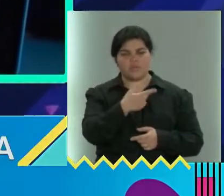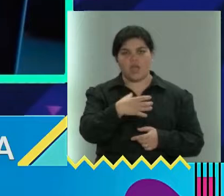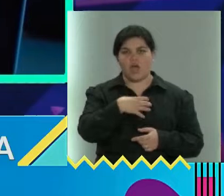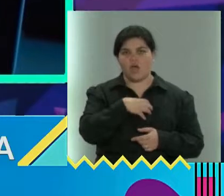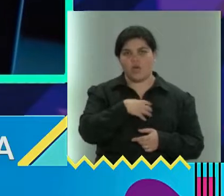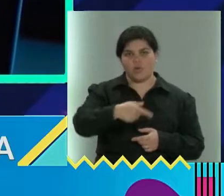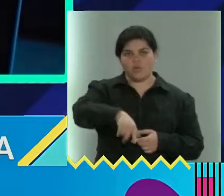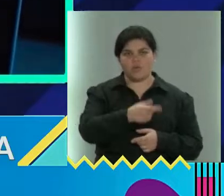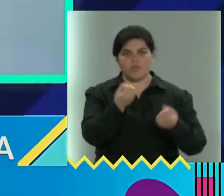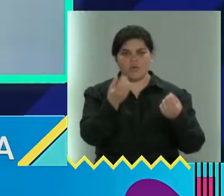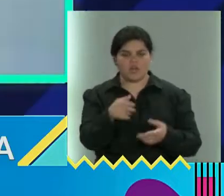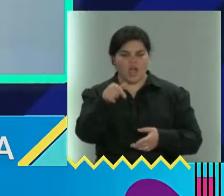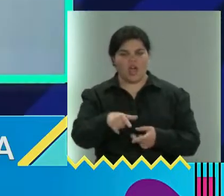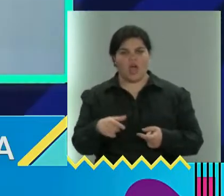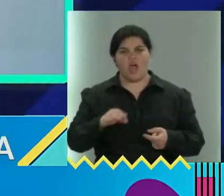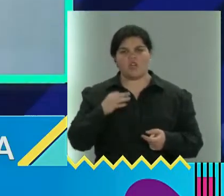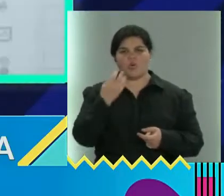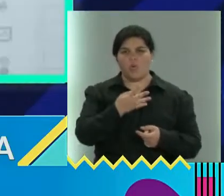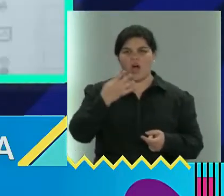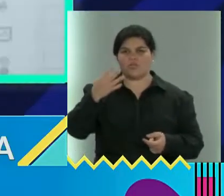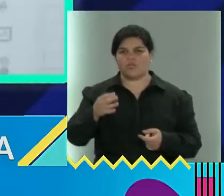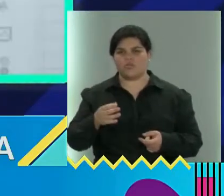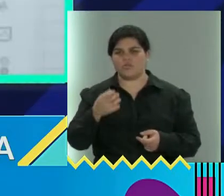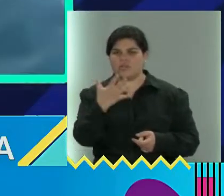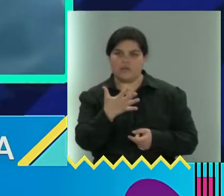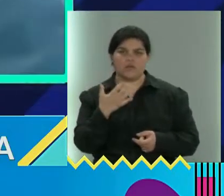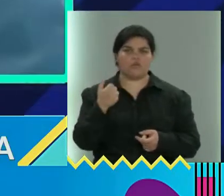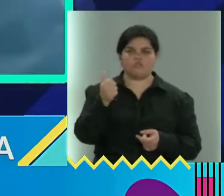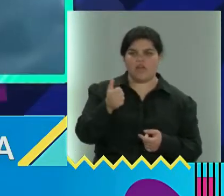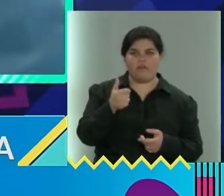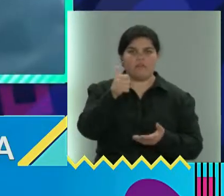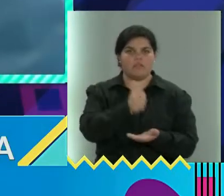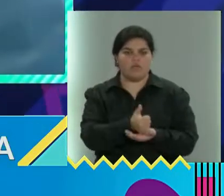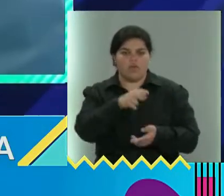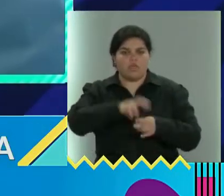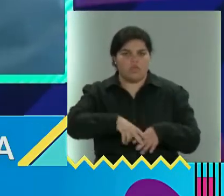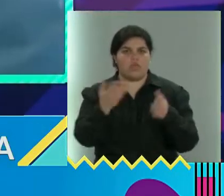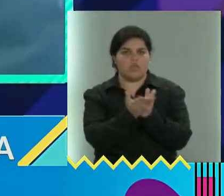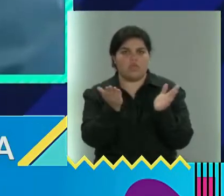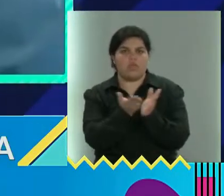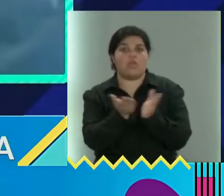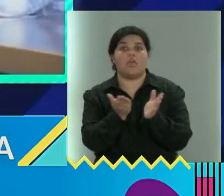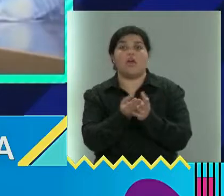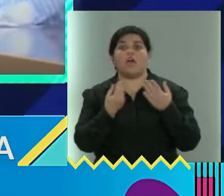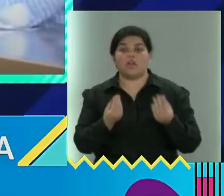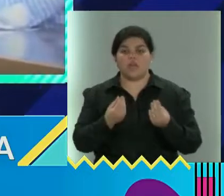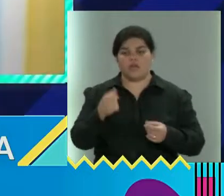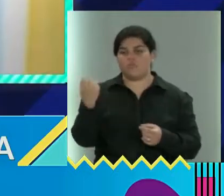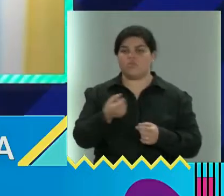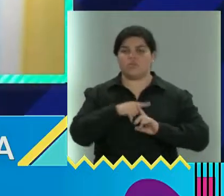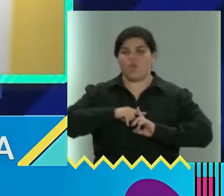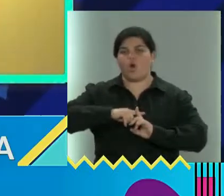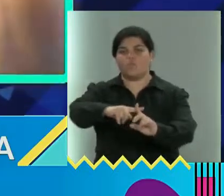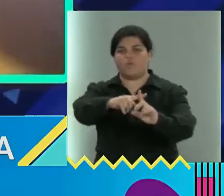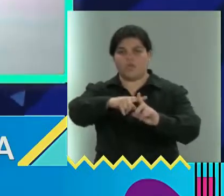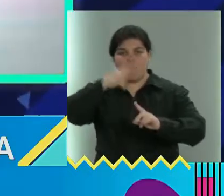y por qué van a estar 4, 5, 6 años sentados acá, se les intenta transmitir ese optimismo.